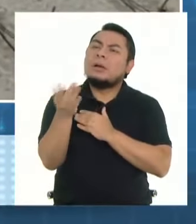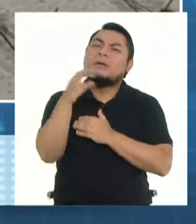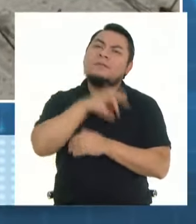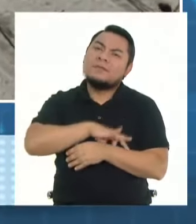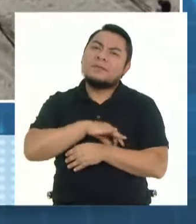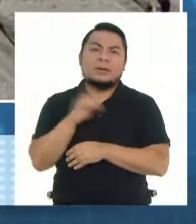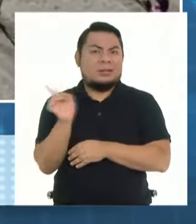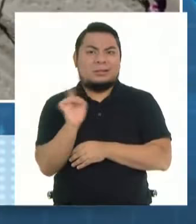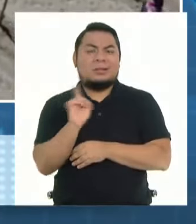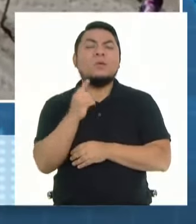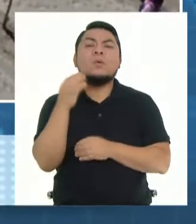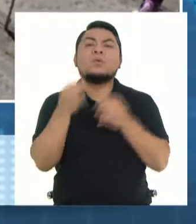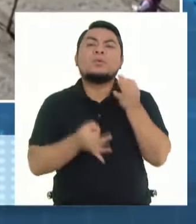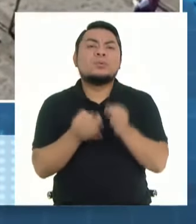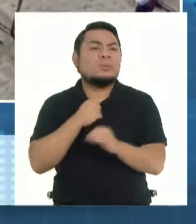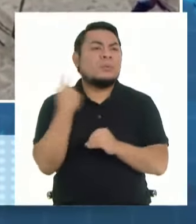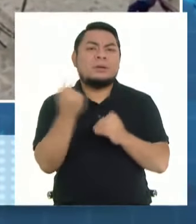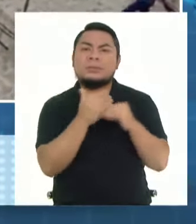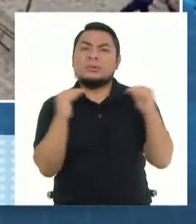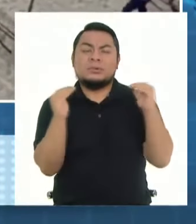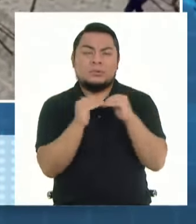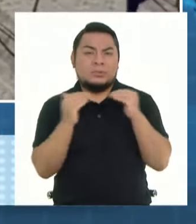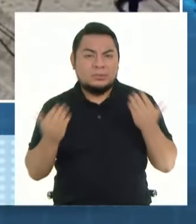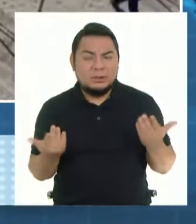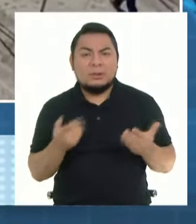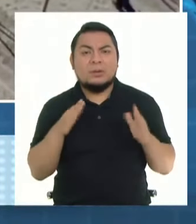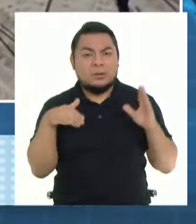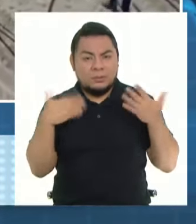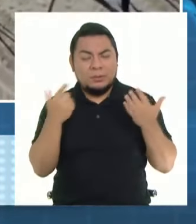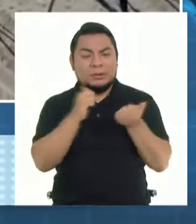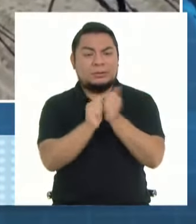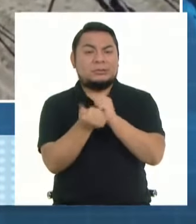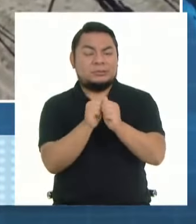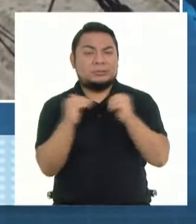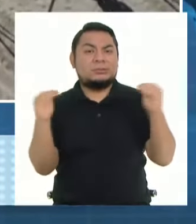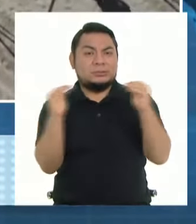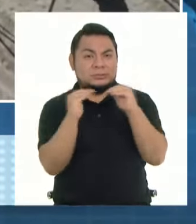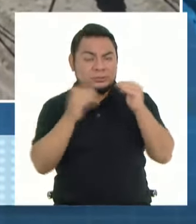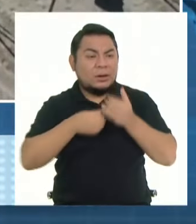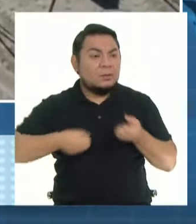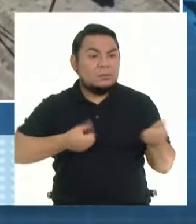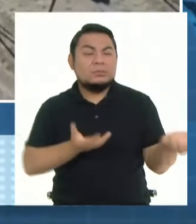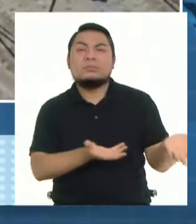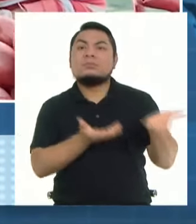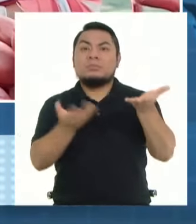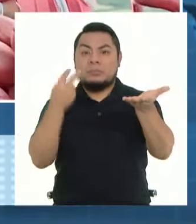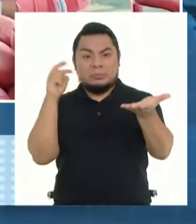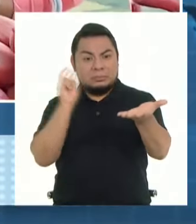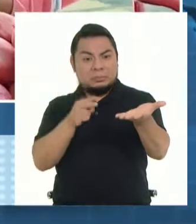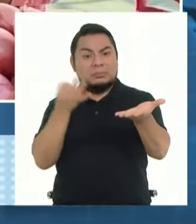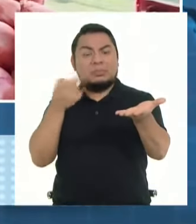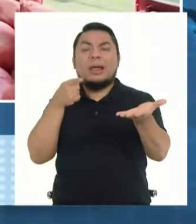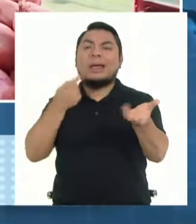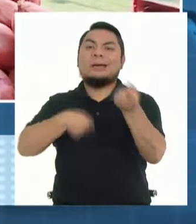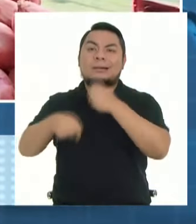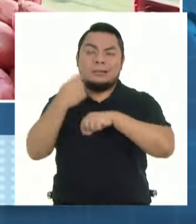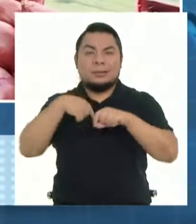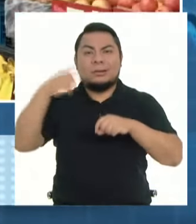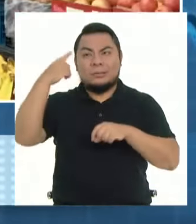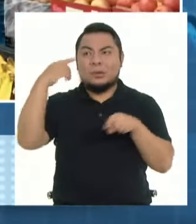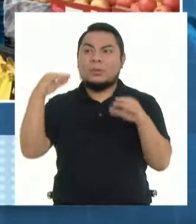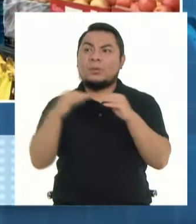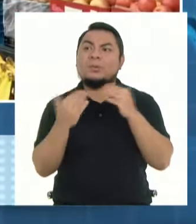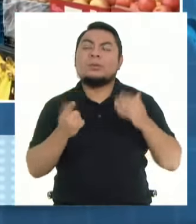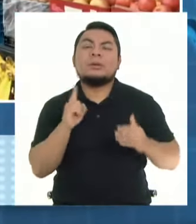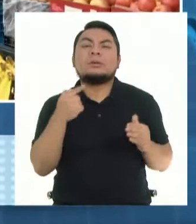beneficio excepcional. No, justicia para poder ser competitivo, claro, productivo. No le tenemos miedo, pensamos que tenemos la capacidad,